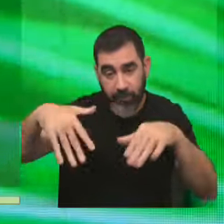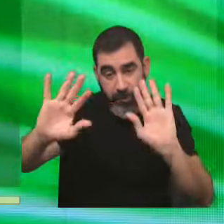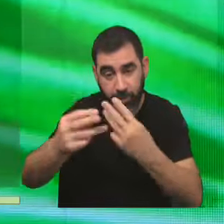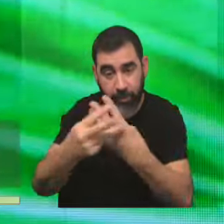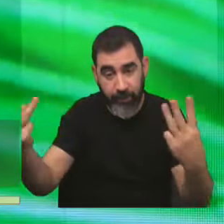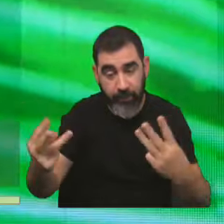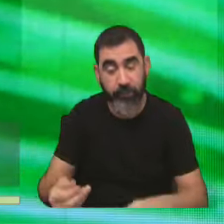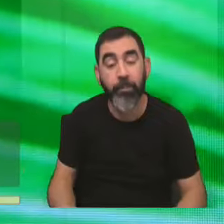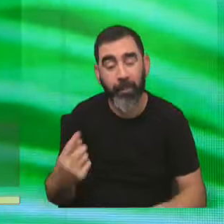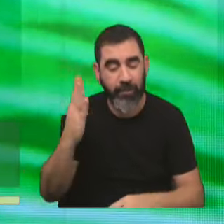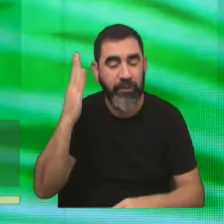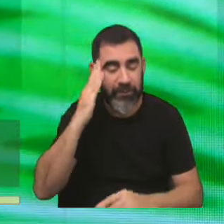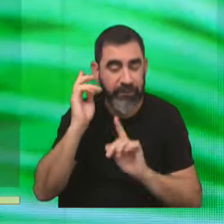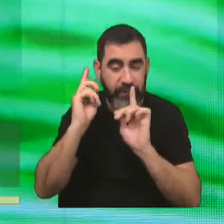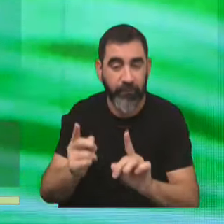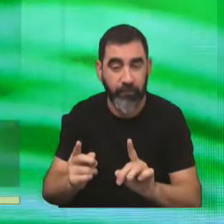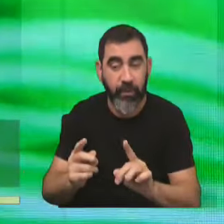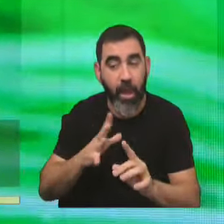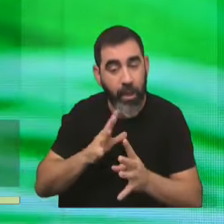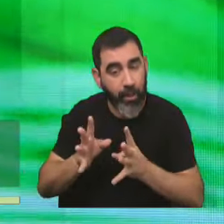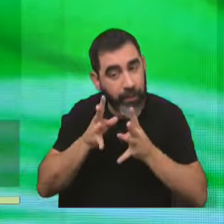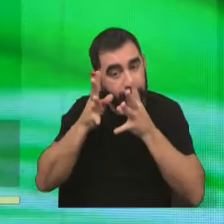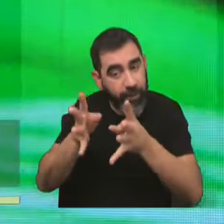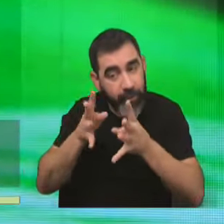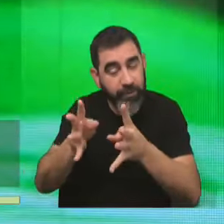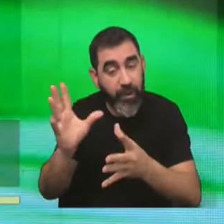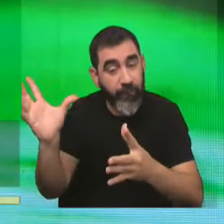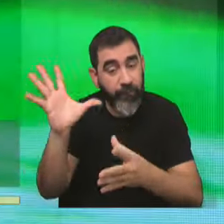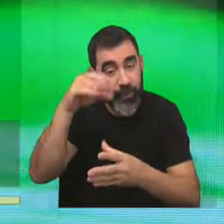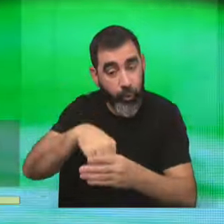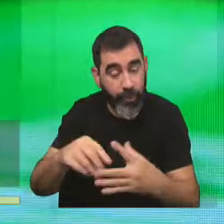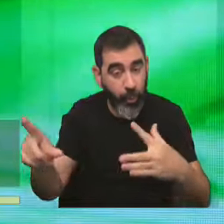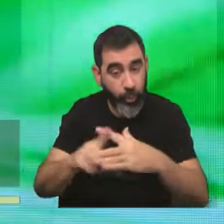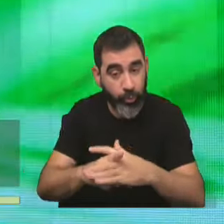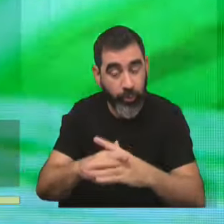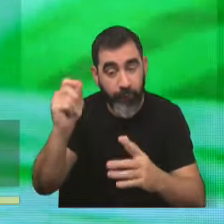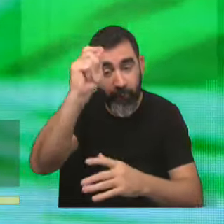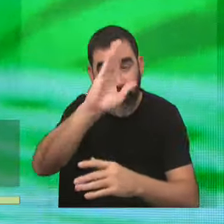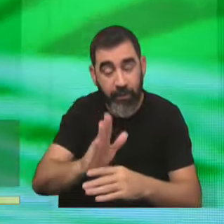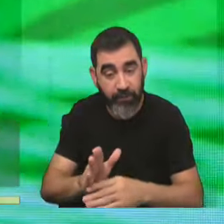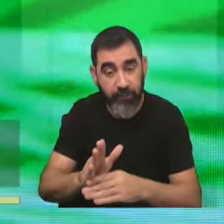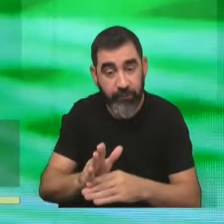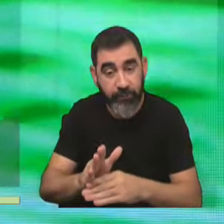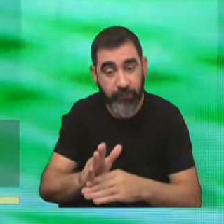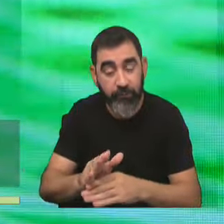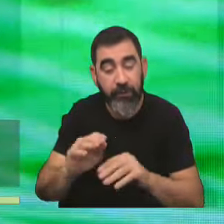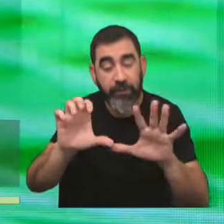Pero sabemos también que hay desafíos de inclusión digital que en Brasil la mayor el 62 por de